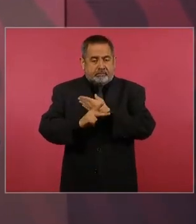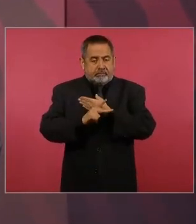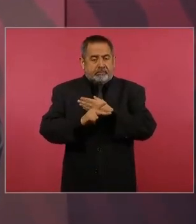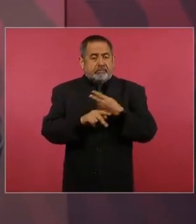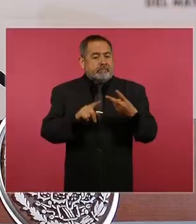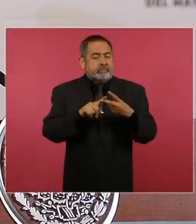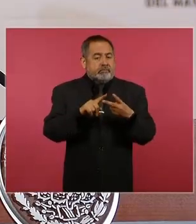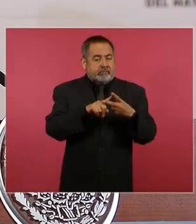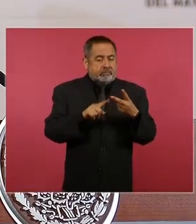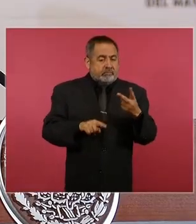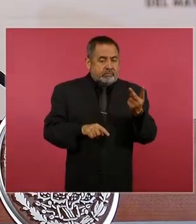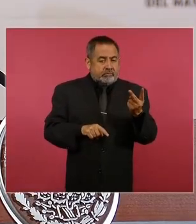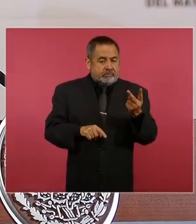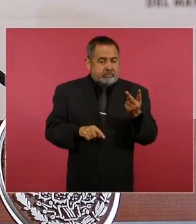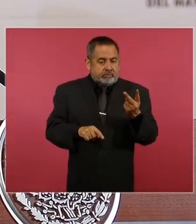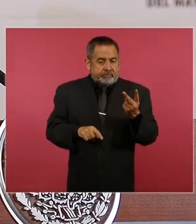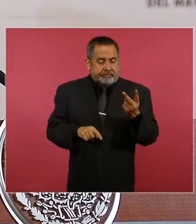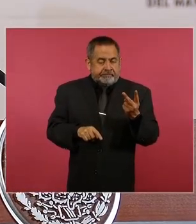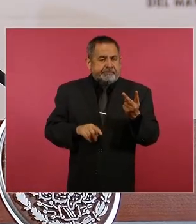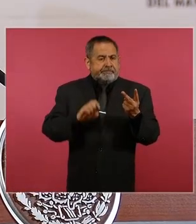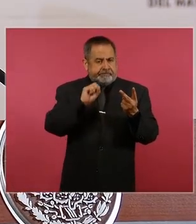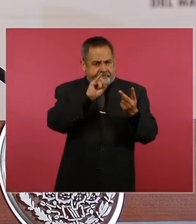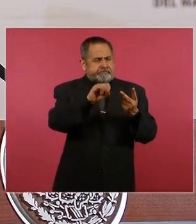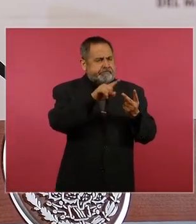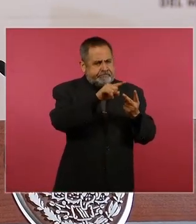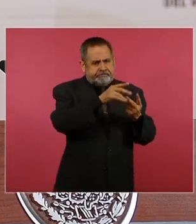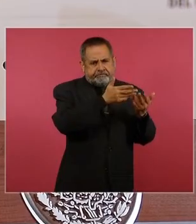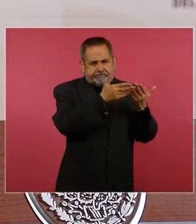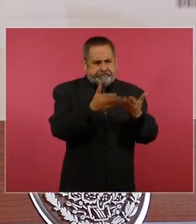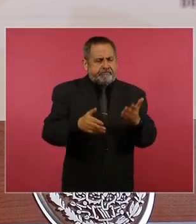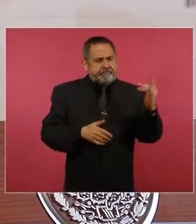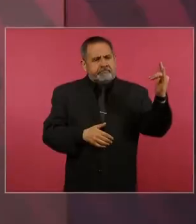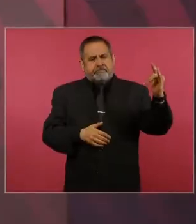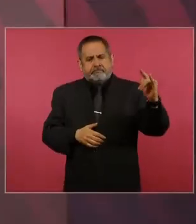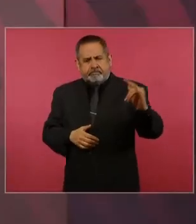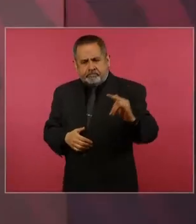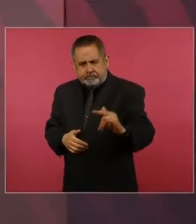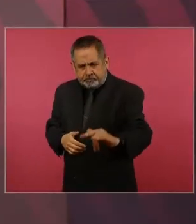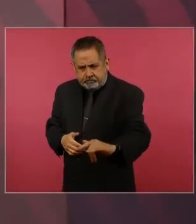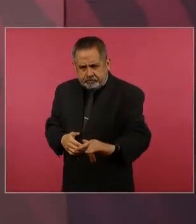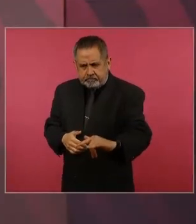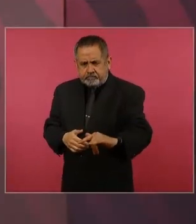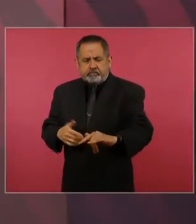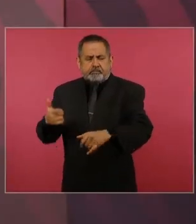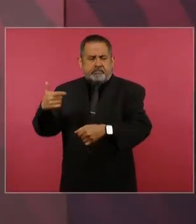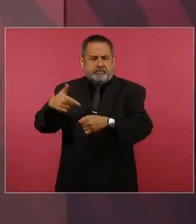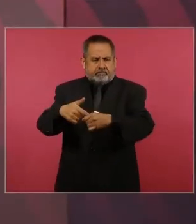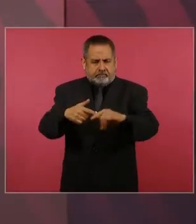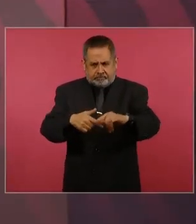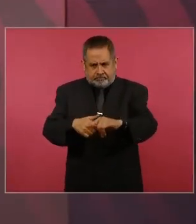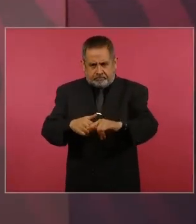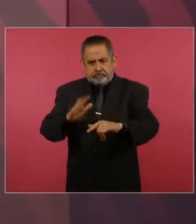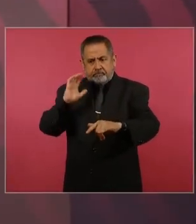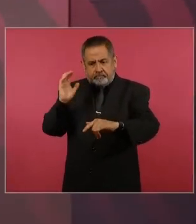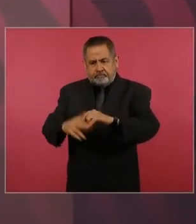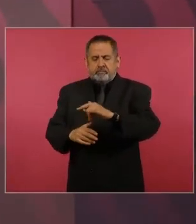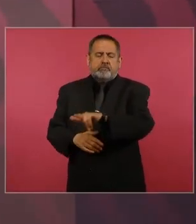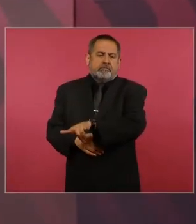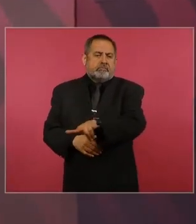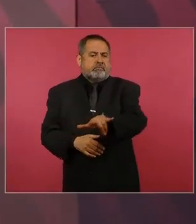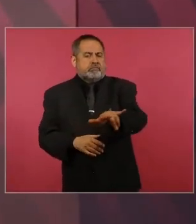el que permitió que cargara el combustible el avión. Y luego ya de